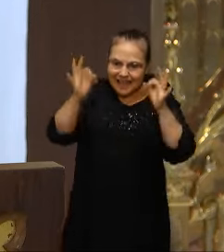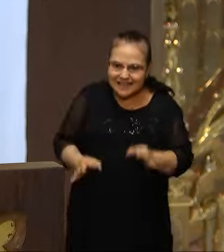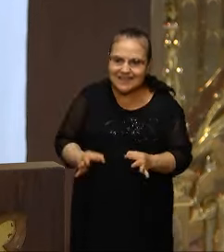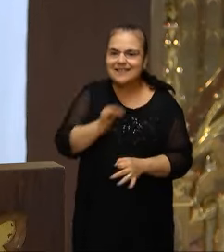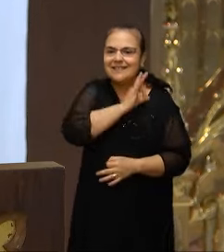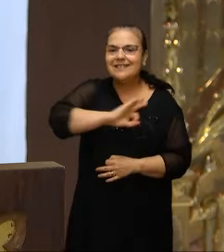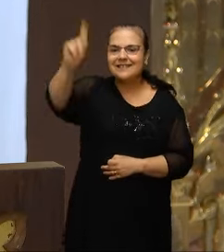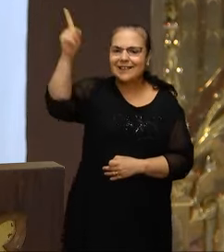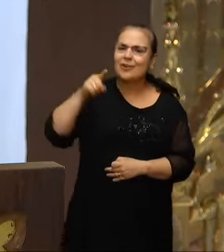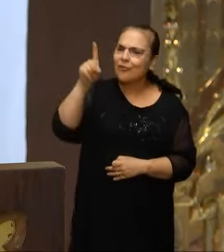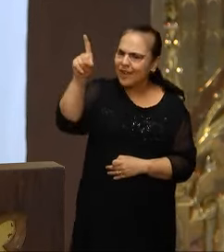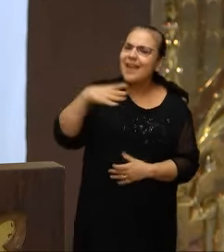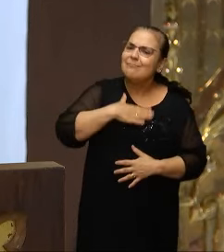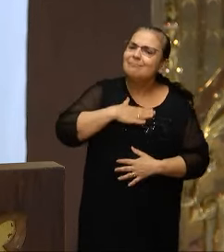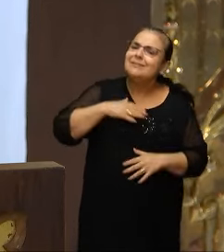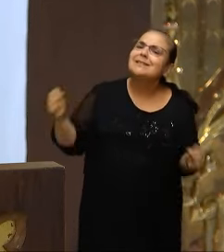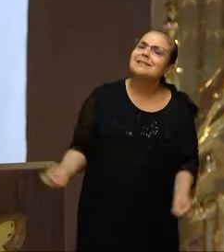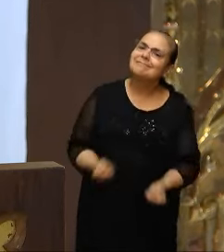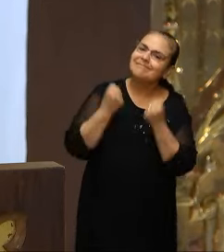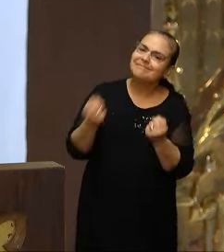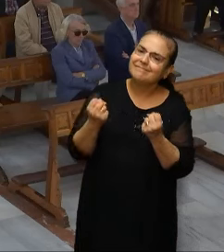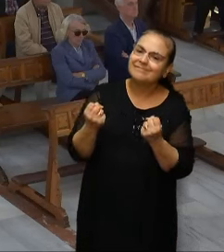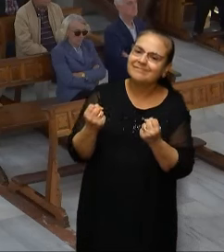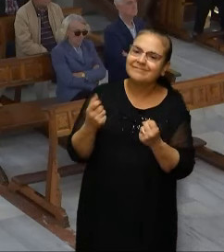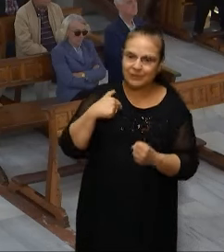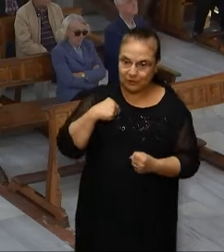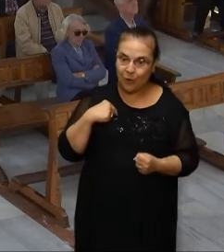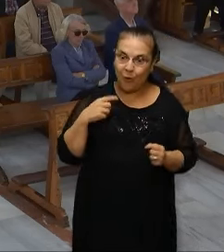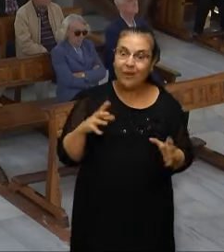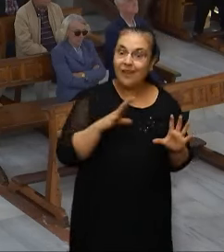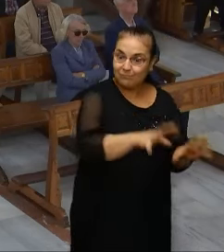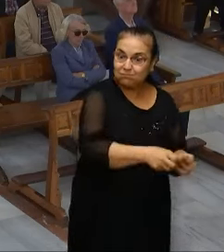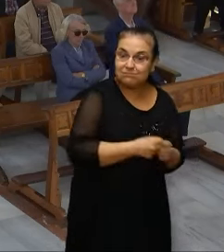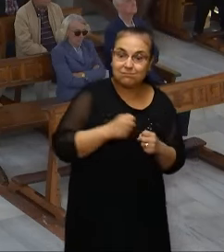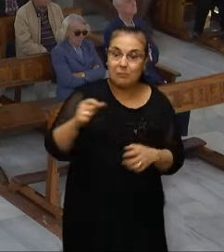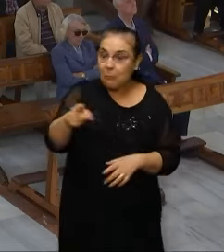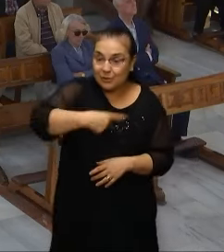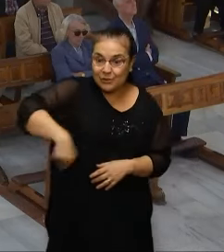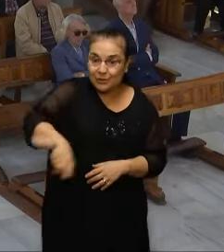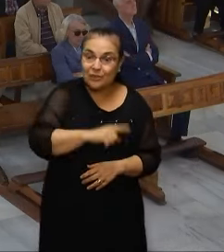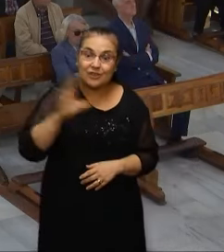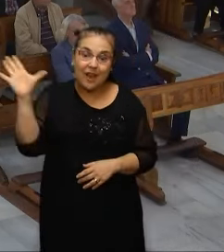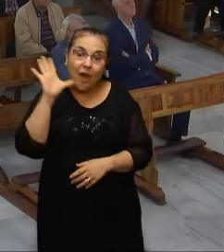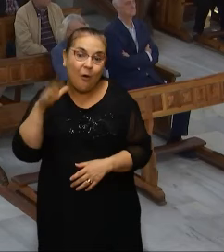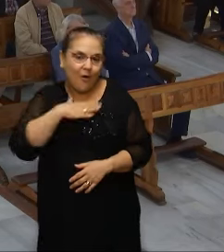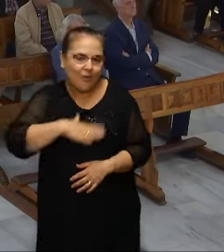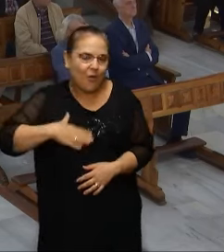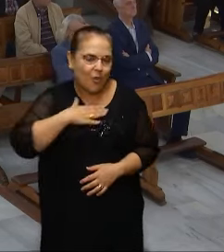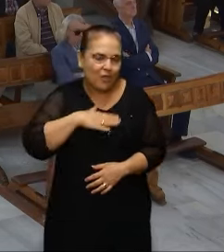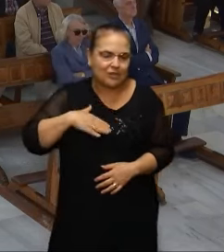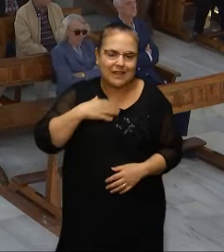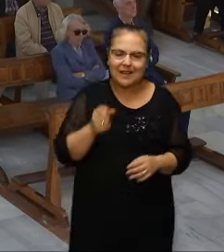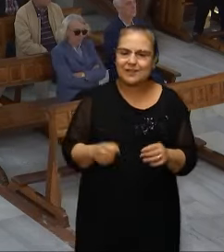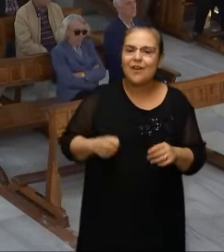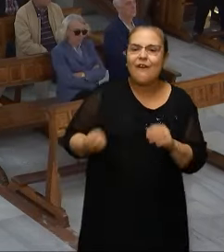Señor. Él fue mi salvación. Y sacaréis aguas con gozo de las fuentes de la